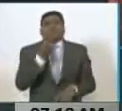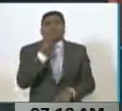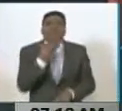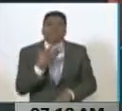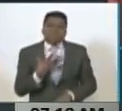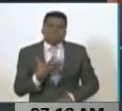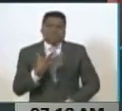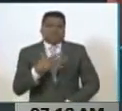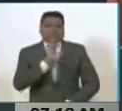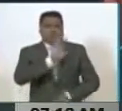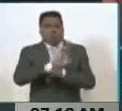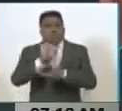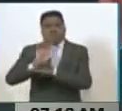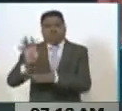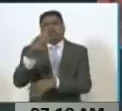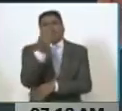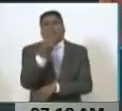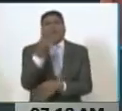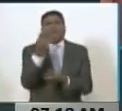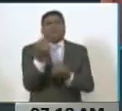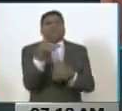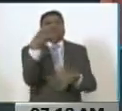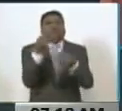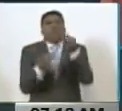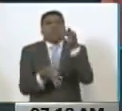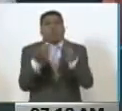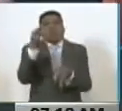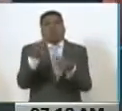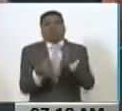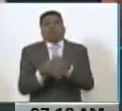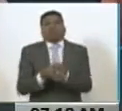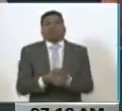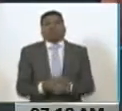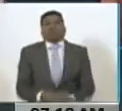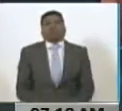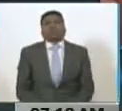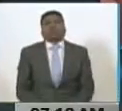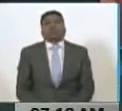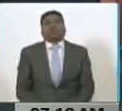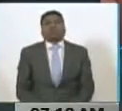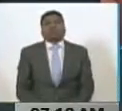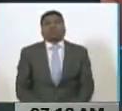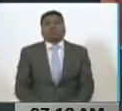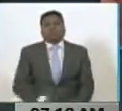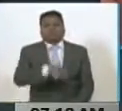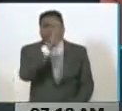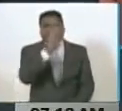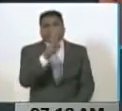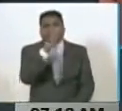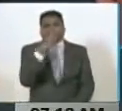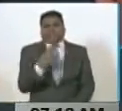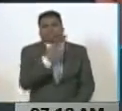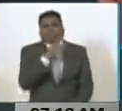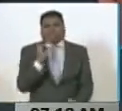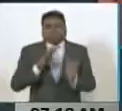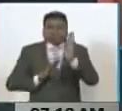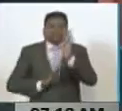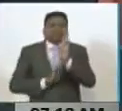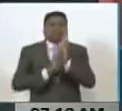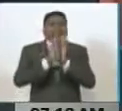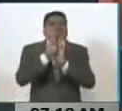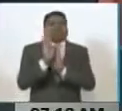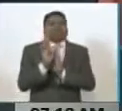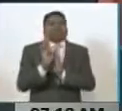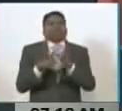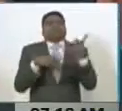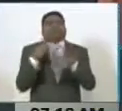animal a precios justos, y eso nos lleva a comprometernos a ir avanzando. Vamos avanzando con